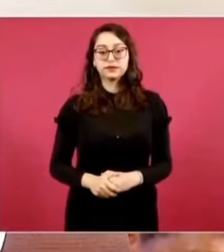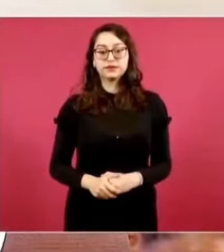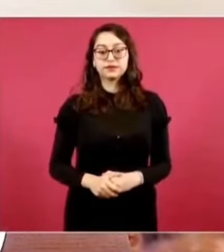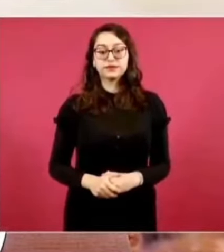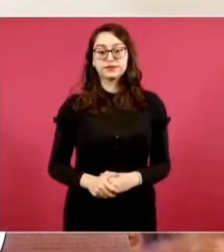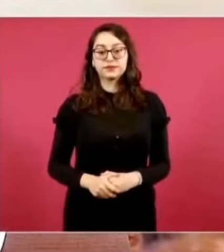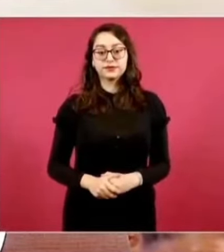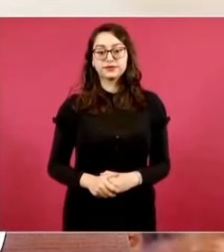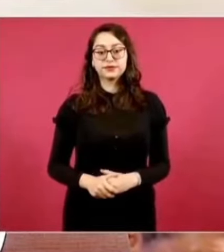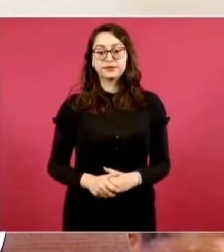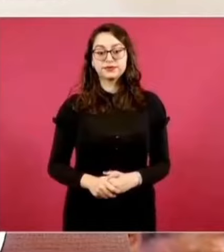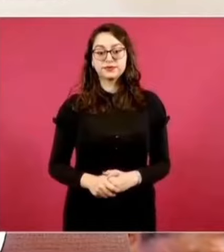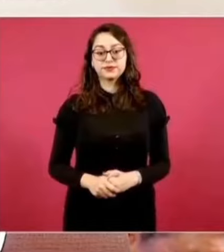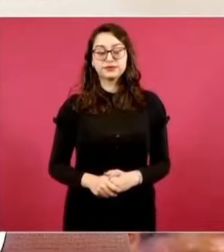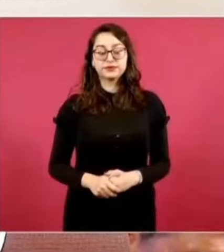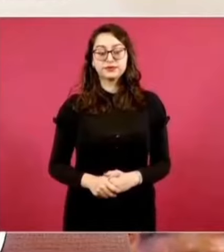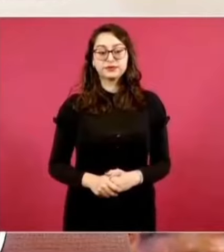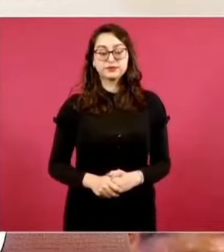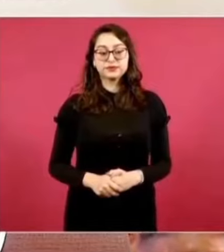Entonces,